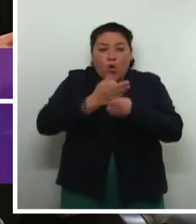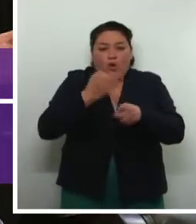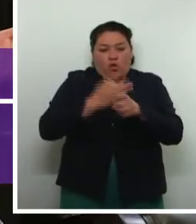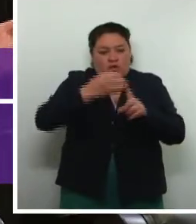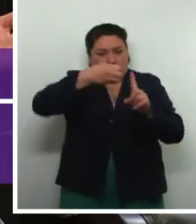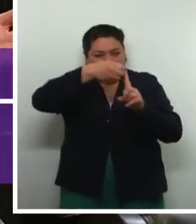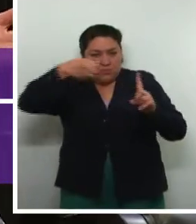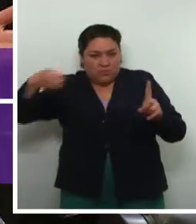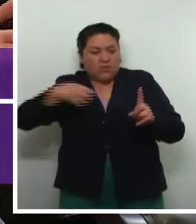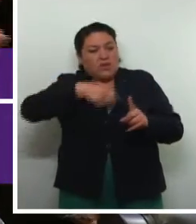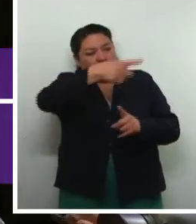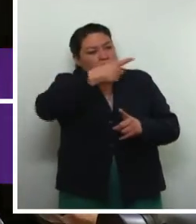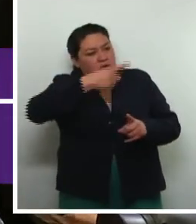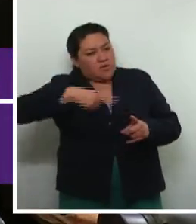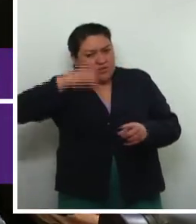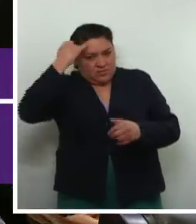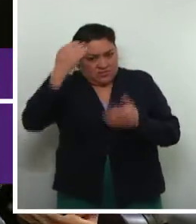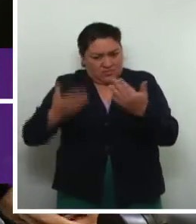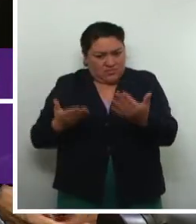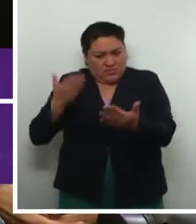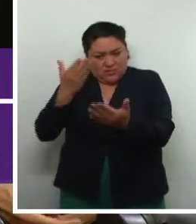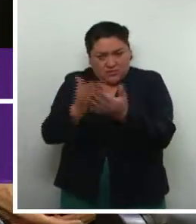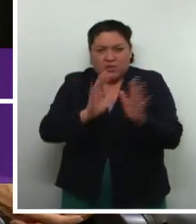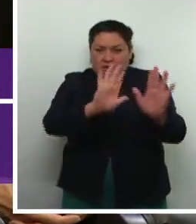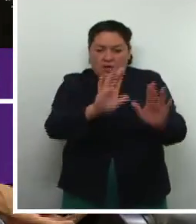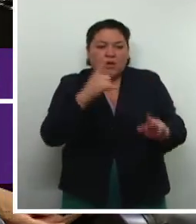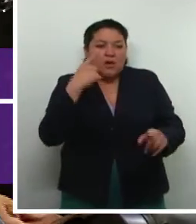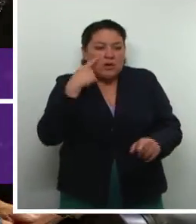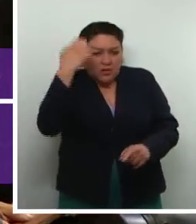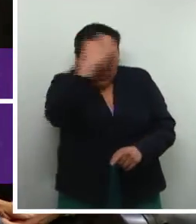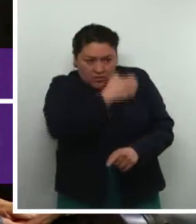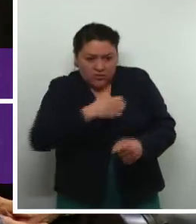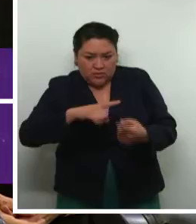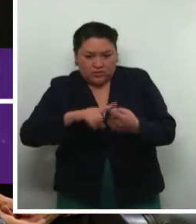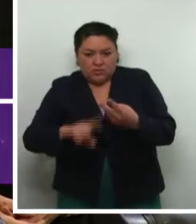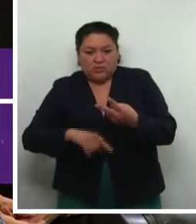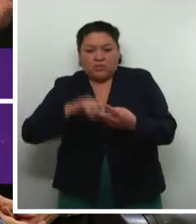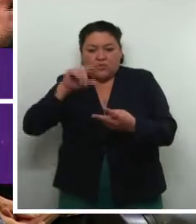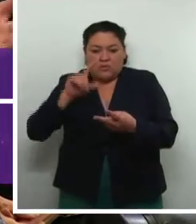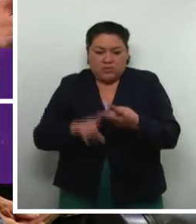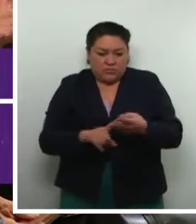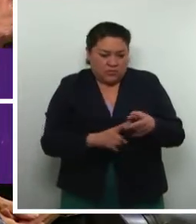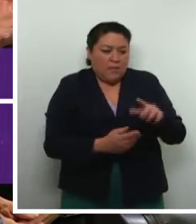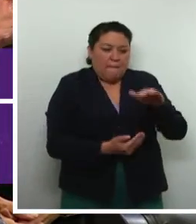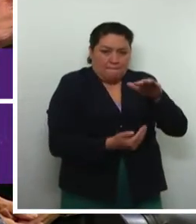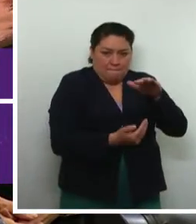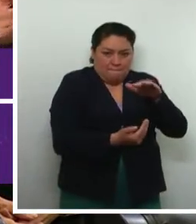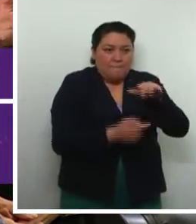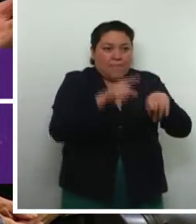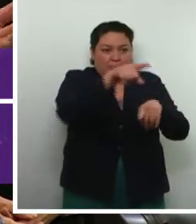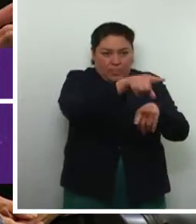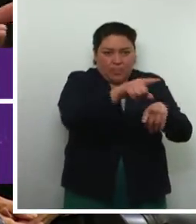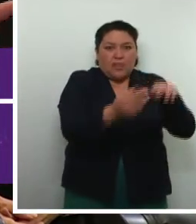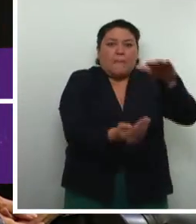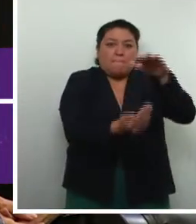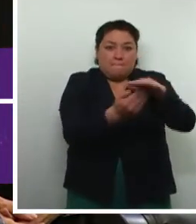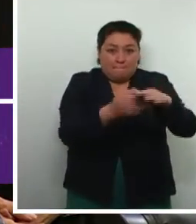procedimiento parlamentario, se discutiera en la mesa de consulta